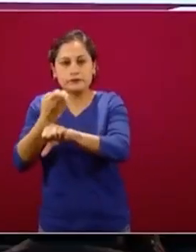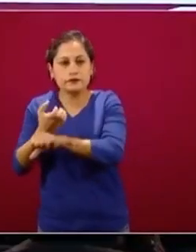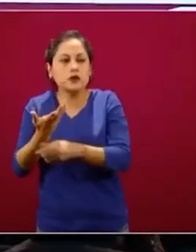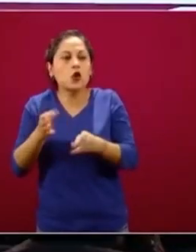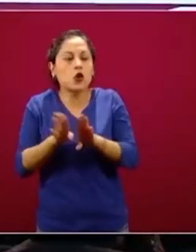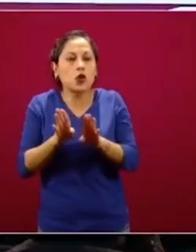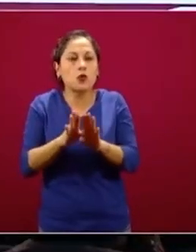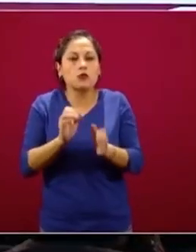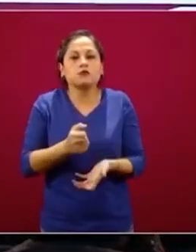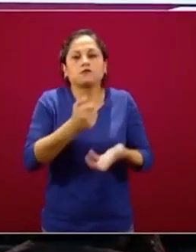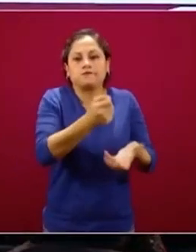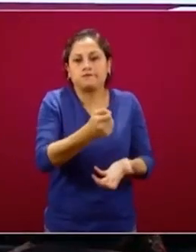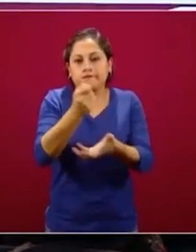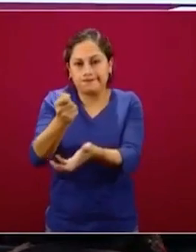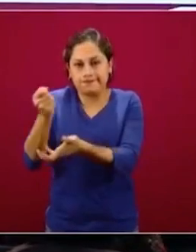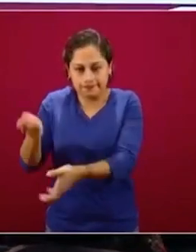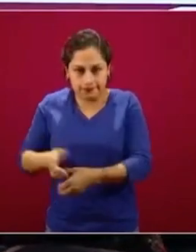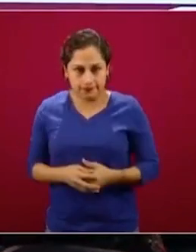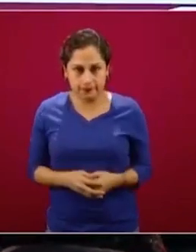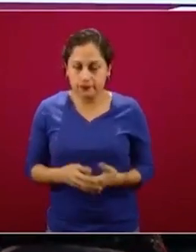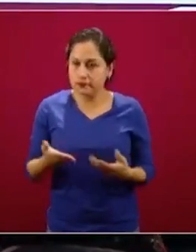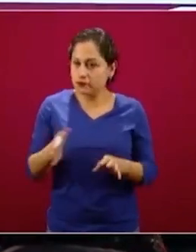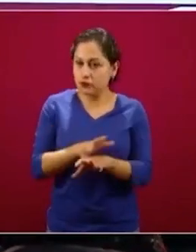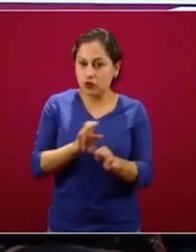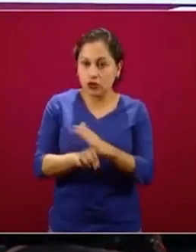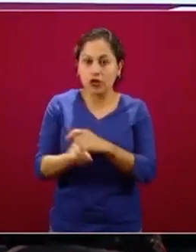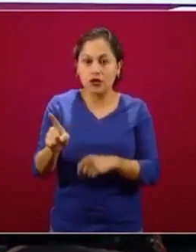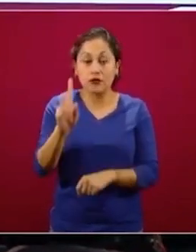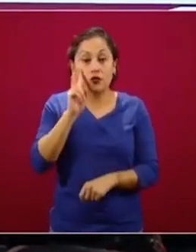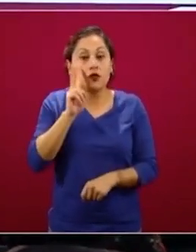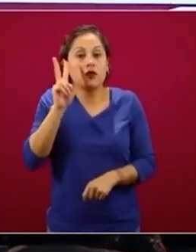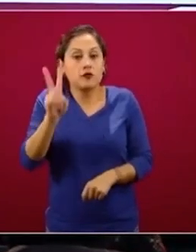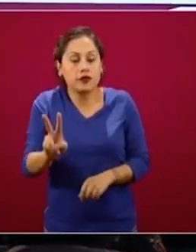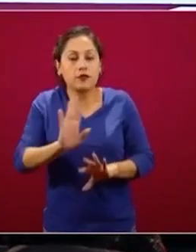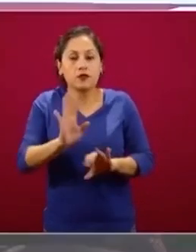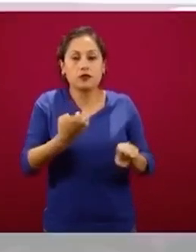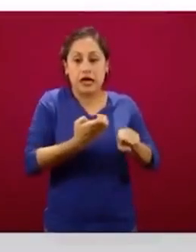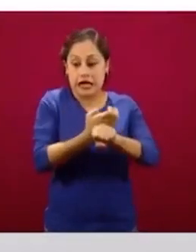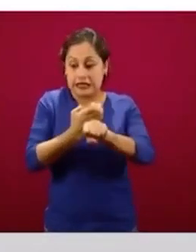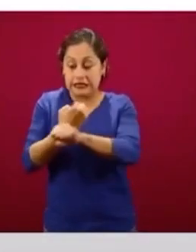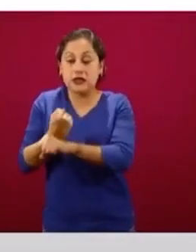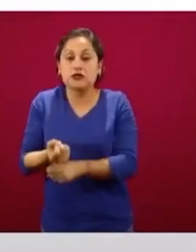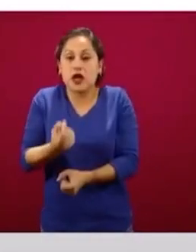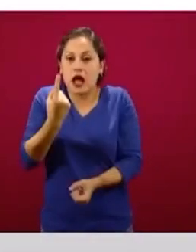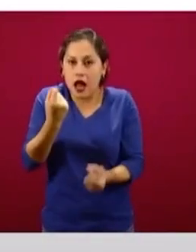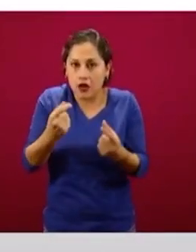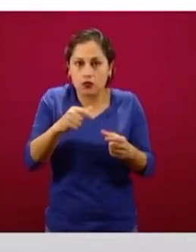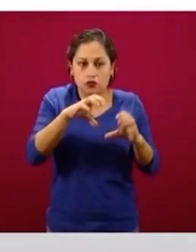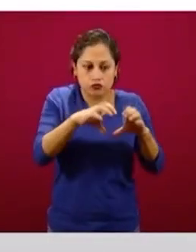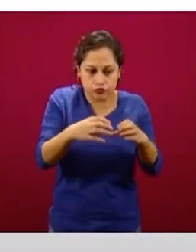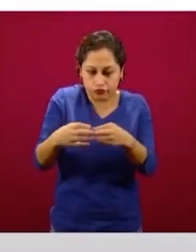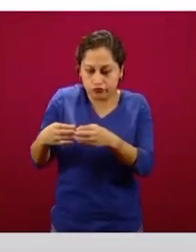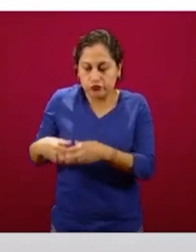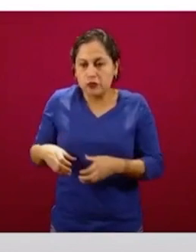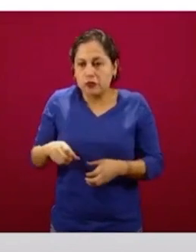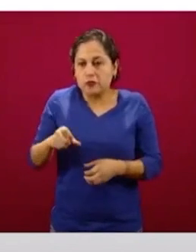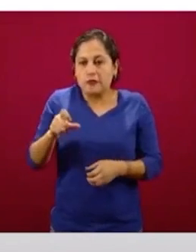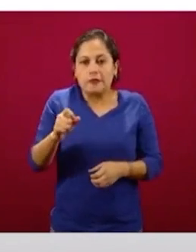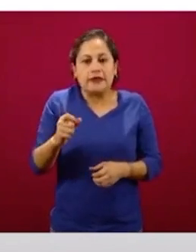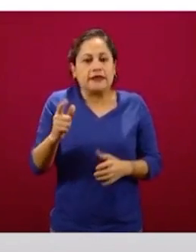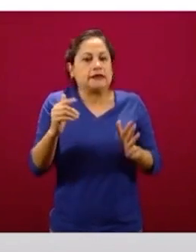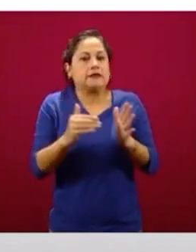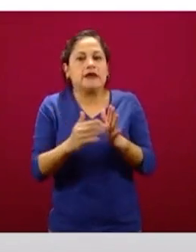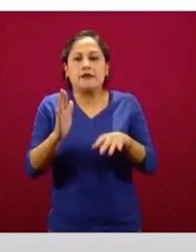estados que tienen el beneficio más de 100 mil beneficiarios por estado en los cuales destaca el estado de chiapas